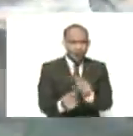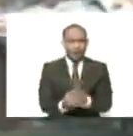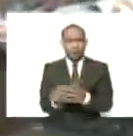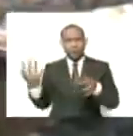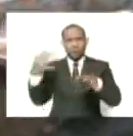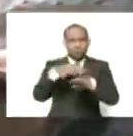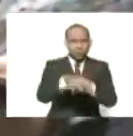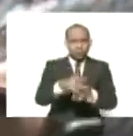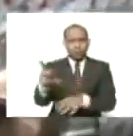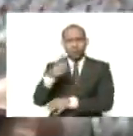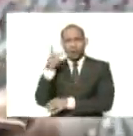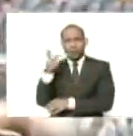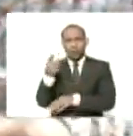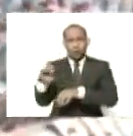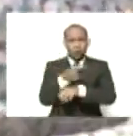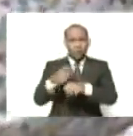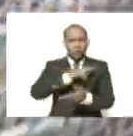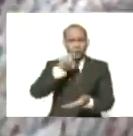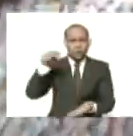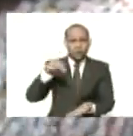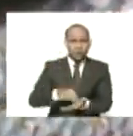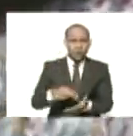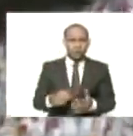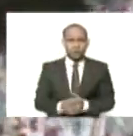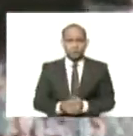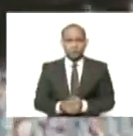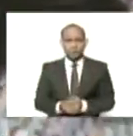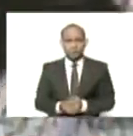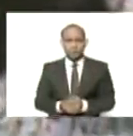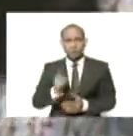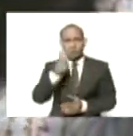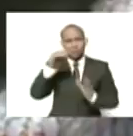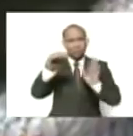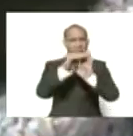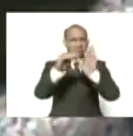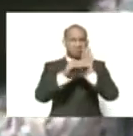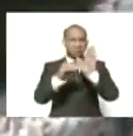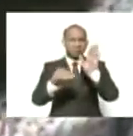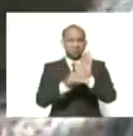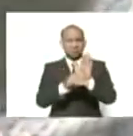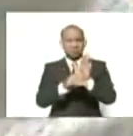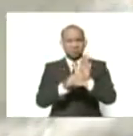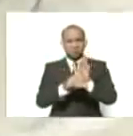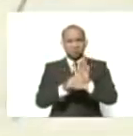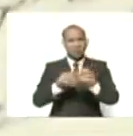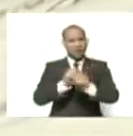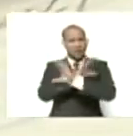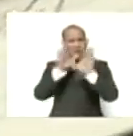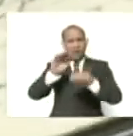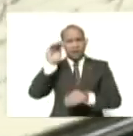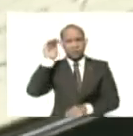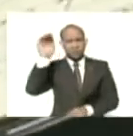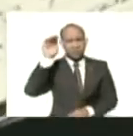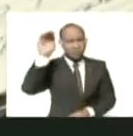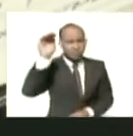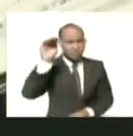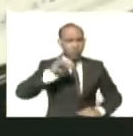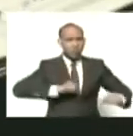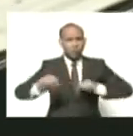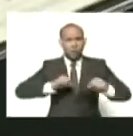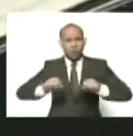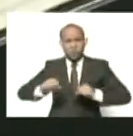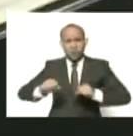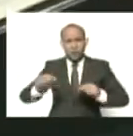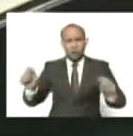internos en las políticas del gobierno nacional y con una agenda muy clara de avance en el movimiento popular